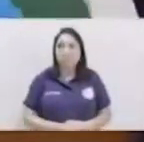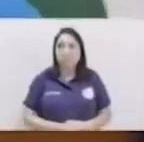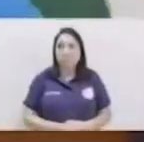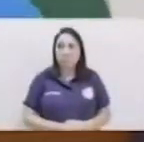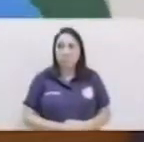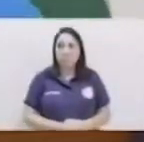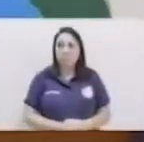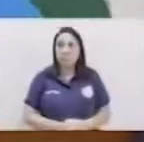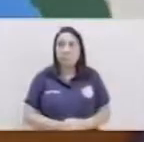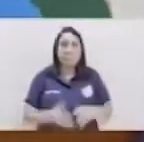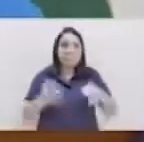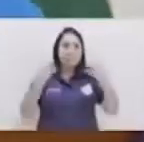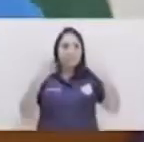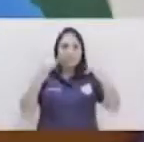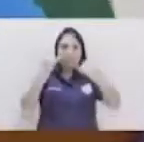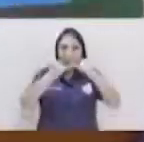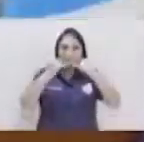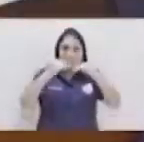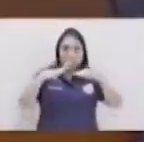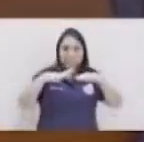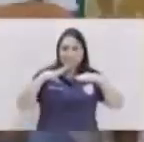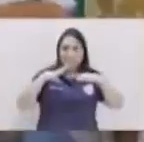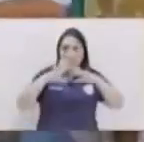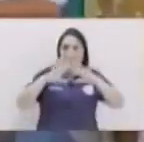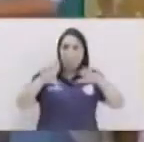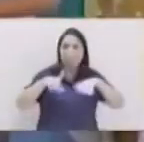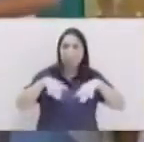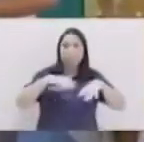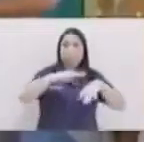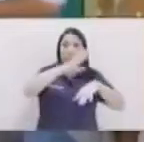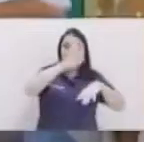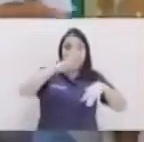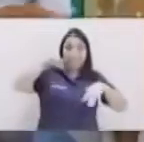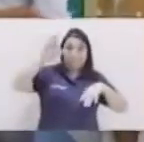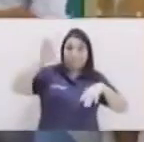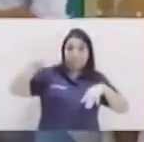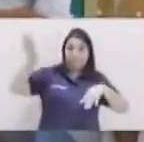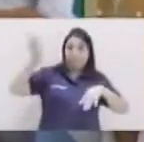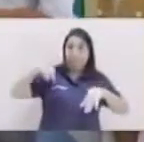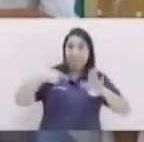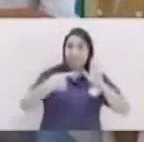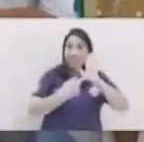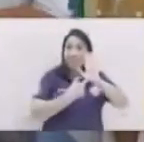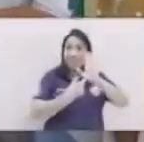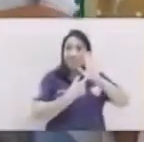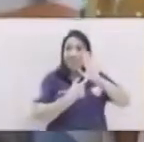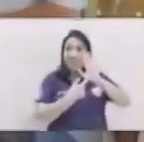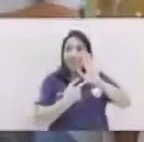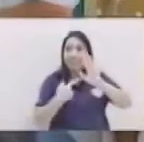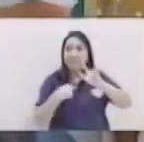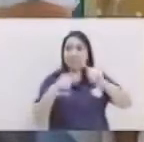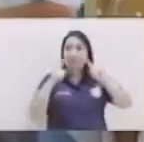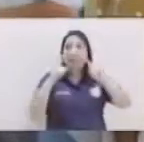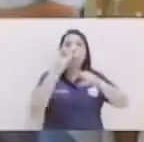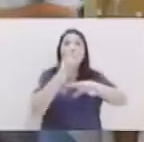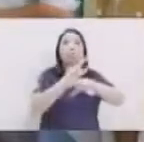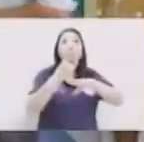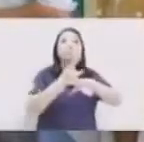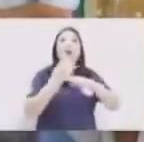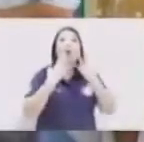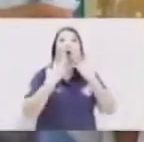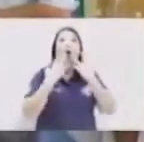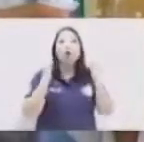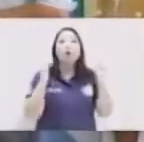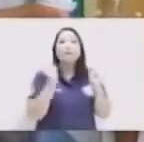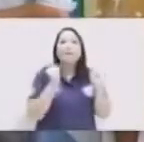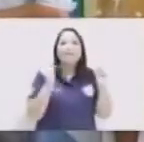Y básicamente ahí tenemos ya nuestro paisaje, ya tenemos finalizada nuestra obra de arte, ¿verdad? Utilizando los colores fríos, como lo